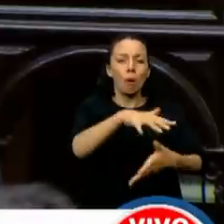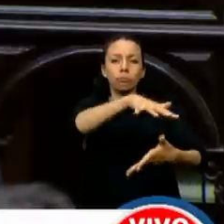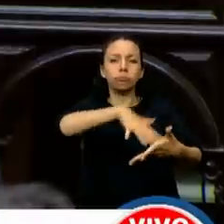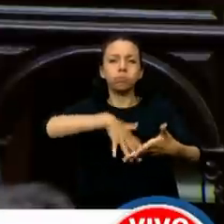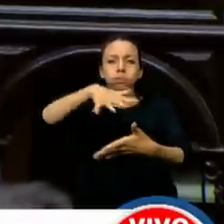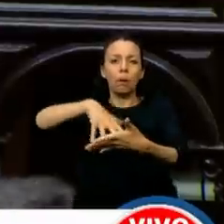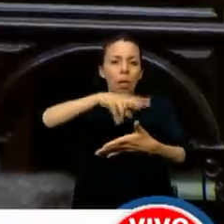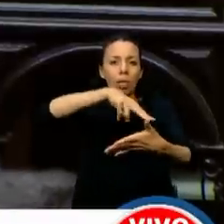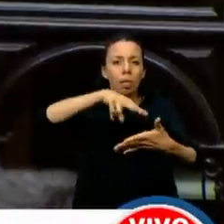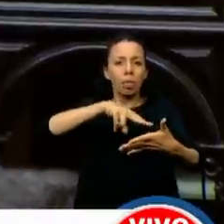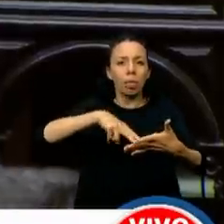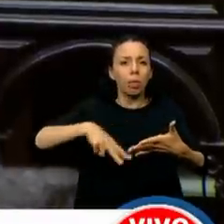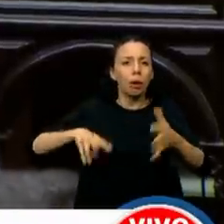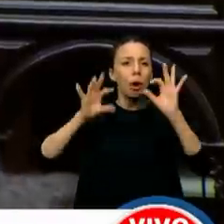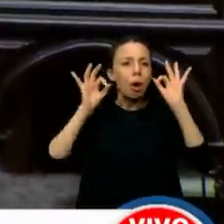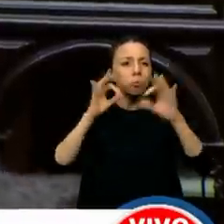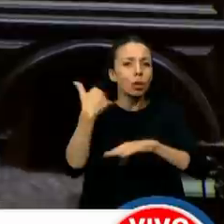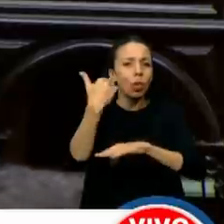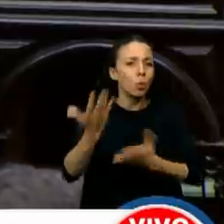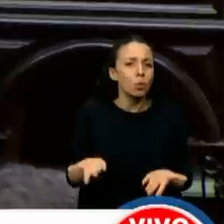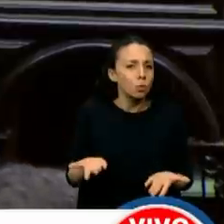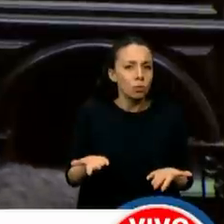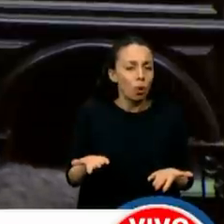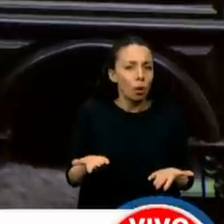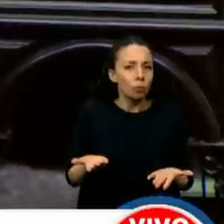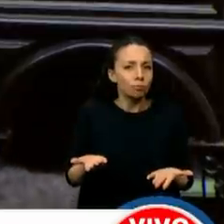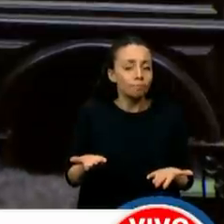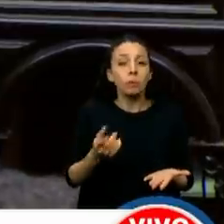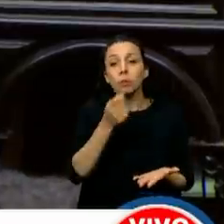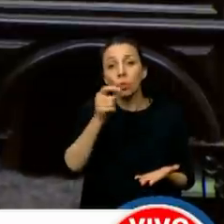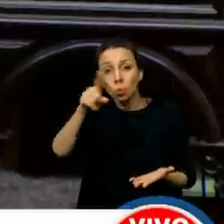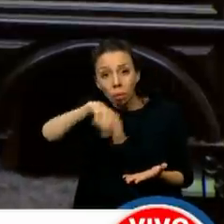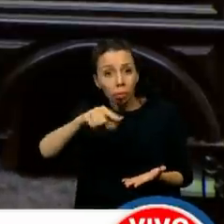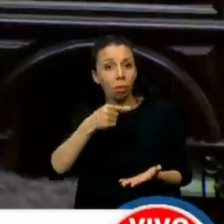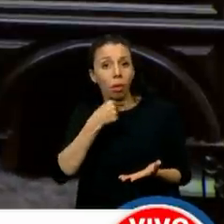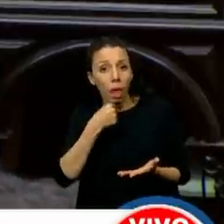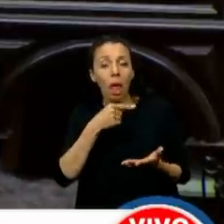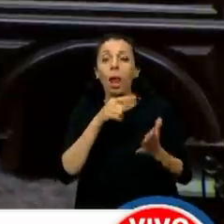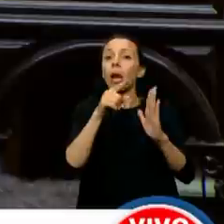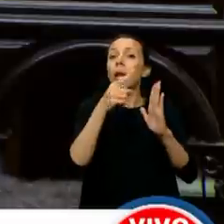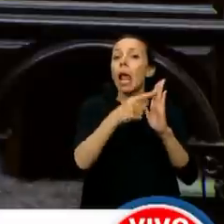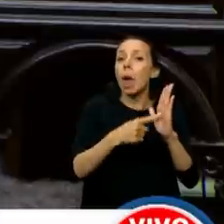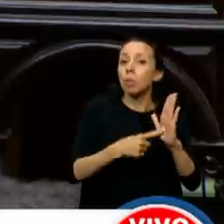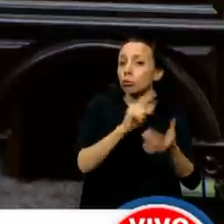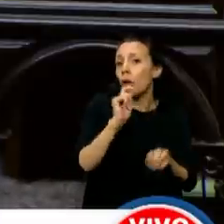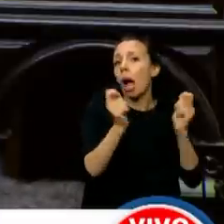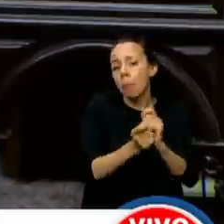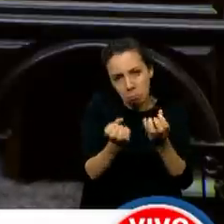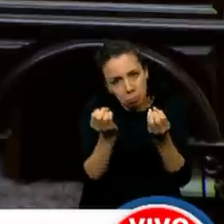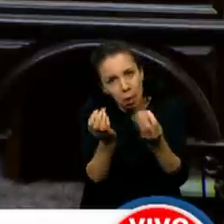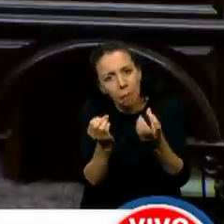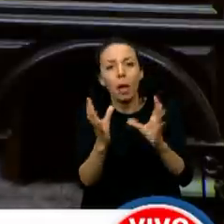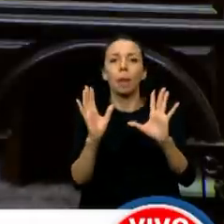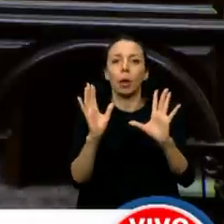los discursos si quieren cambiar el reglamento me parece bien pero acatamos el